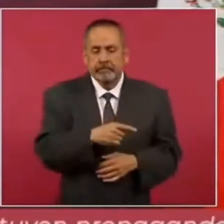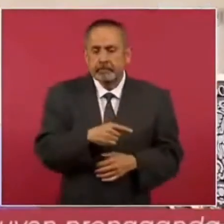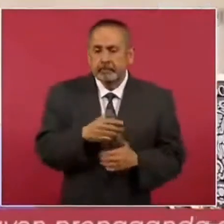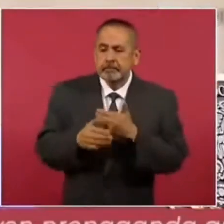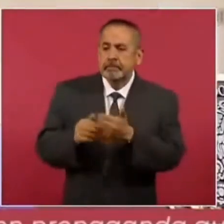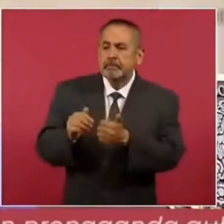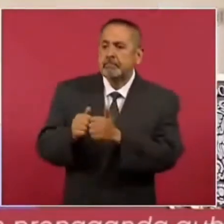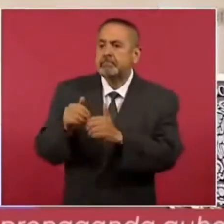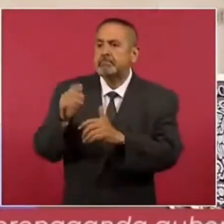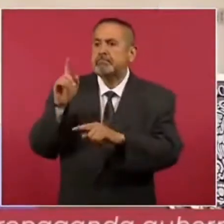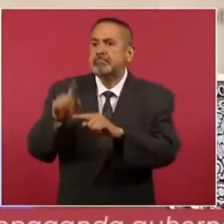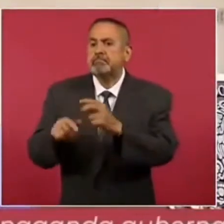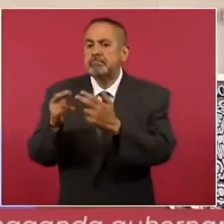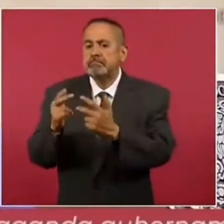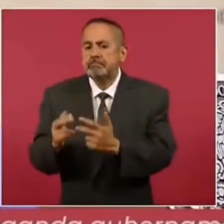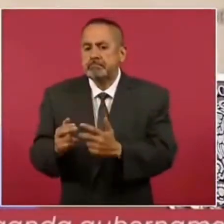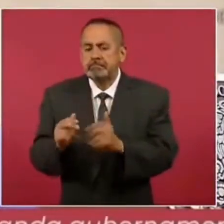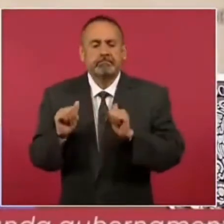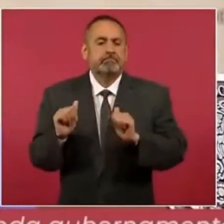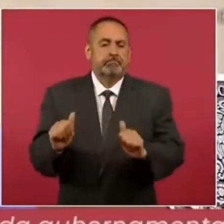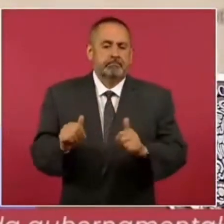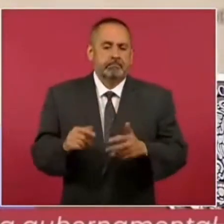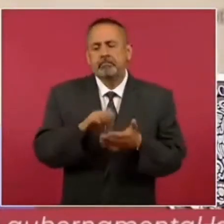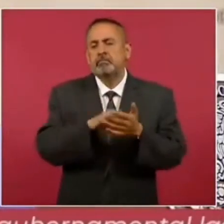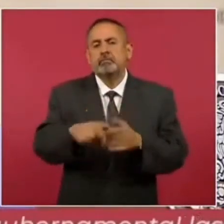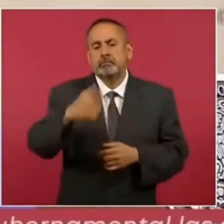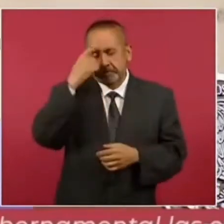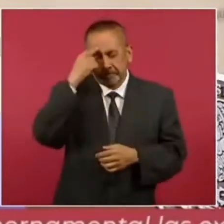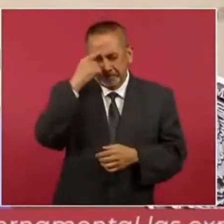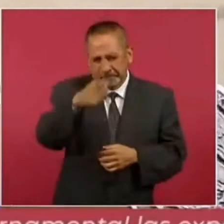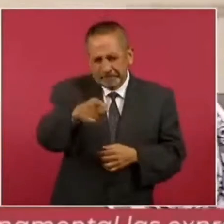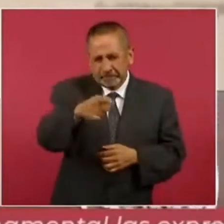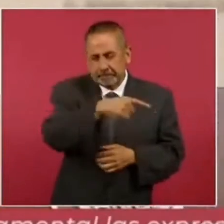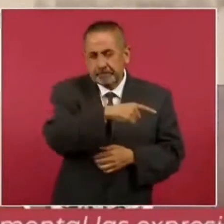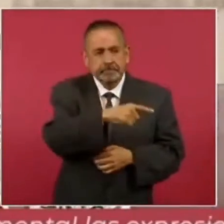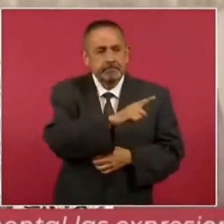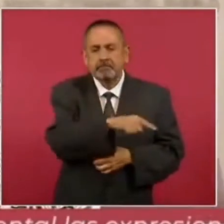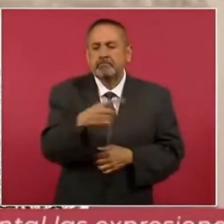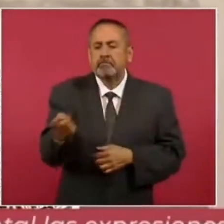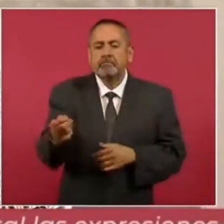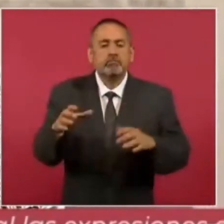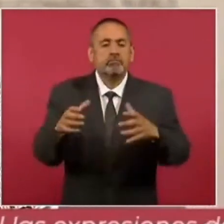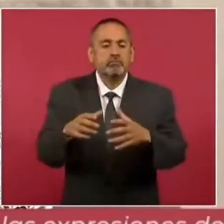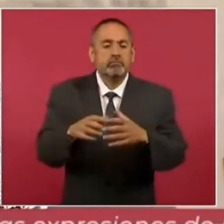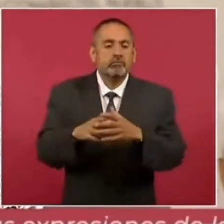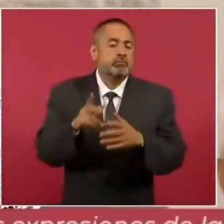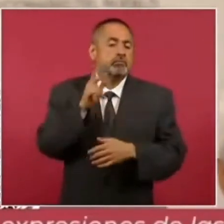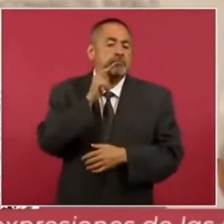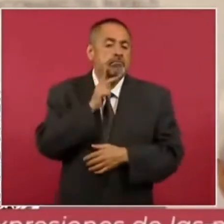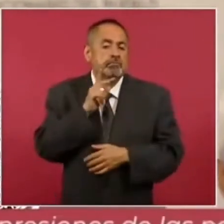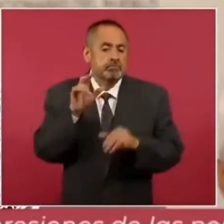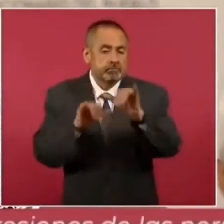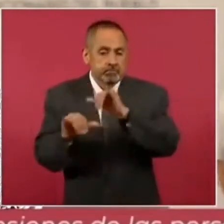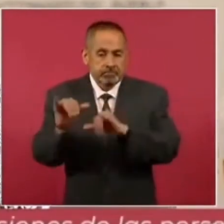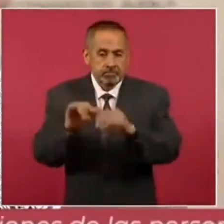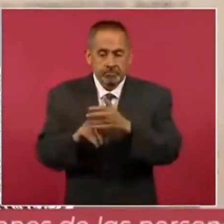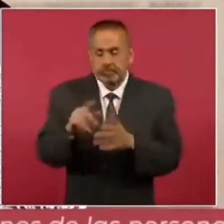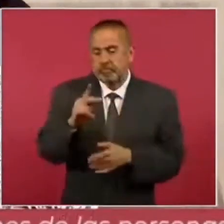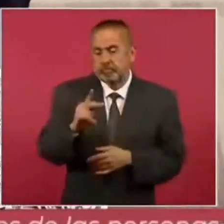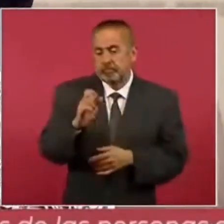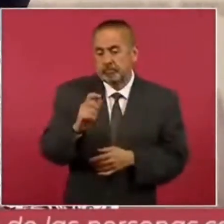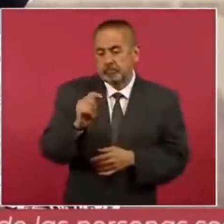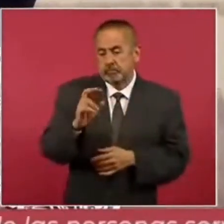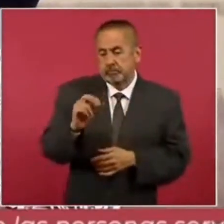lamentablemente. Por ejemplo, comentábamos que acabaron con la industria petroquímica, que era